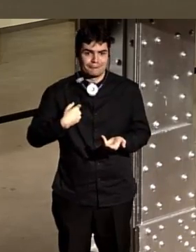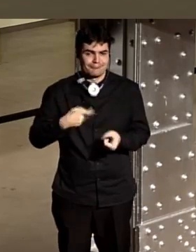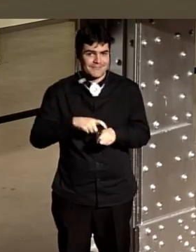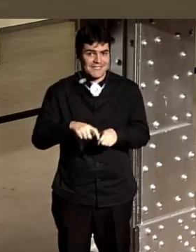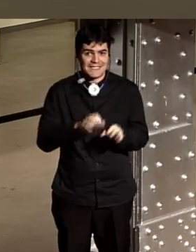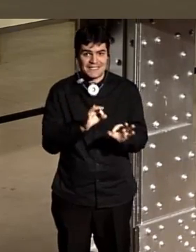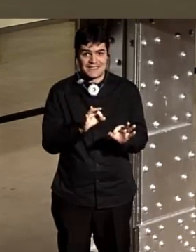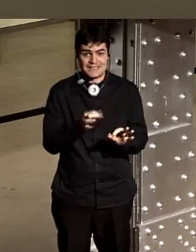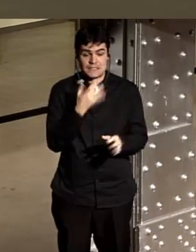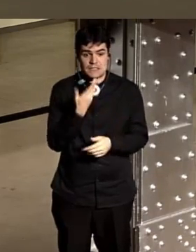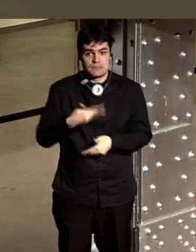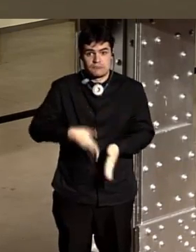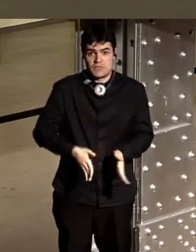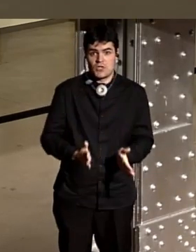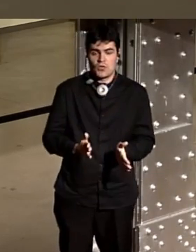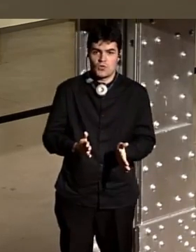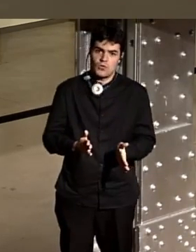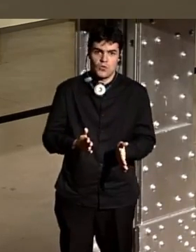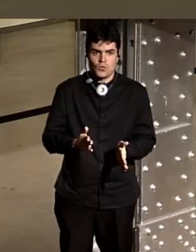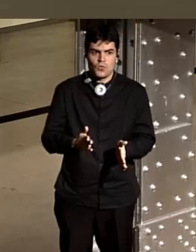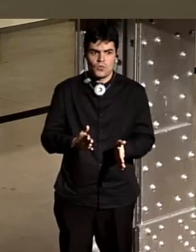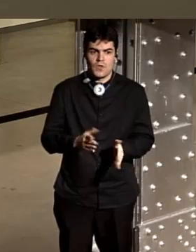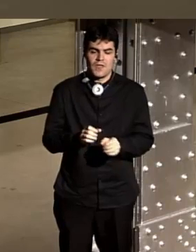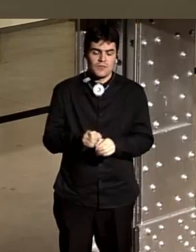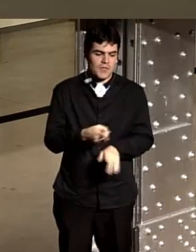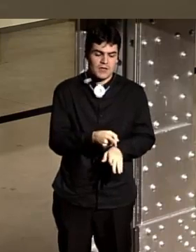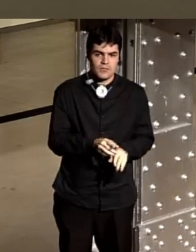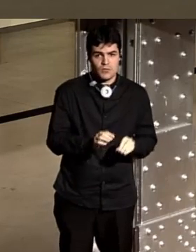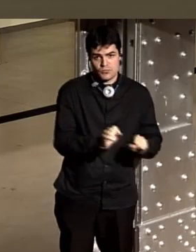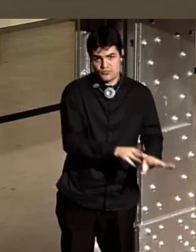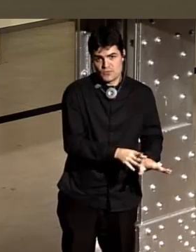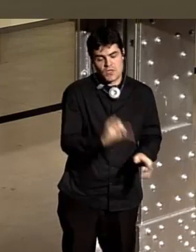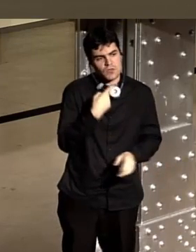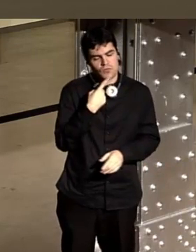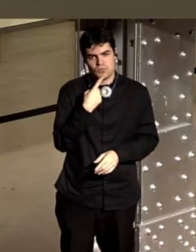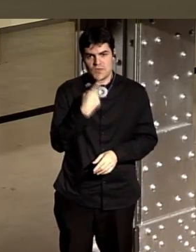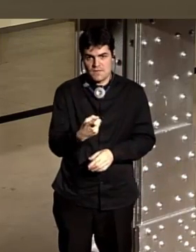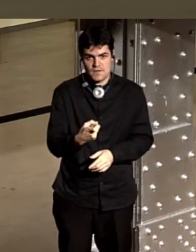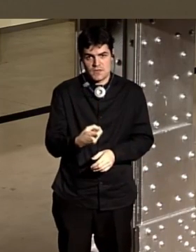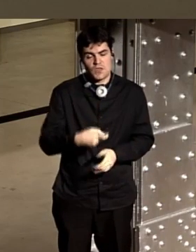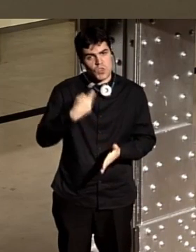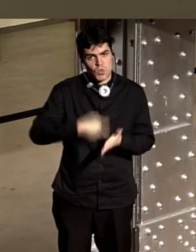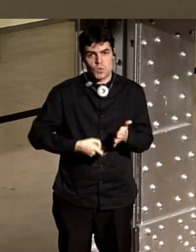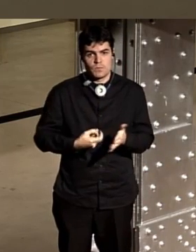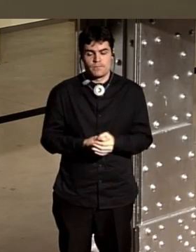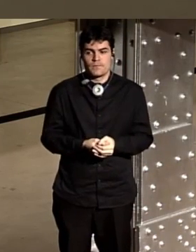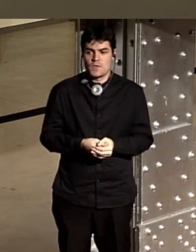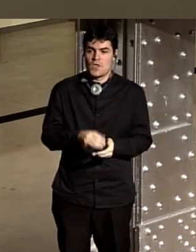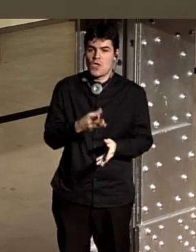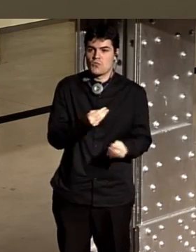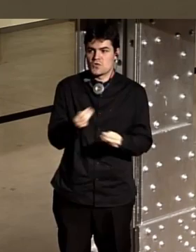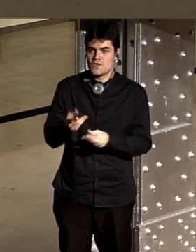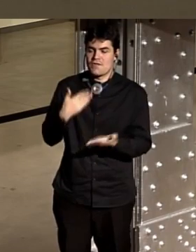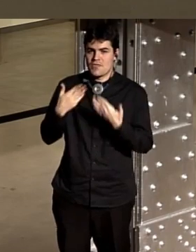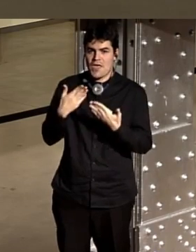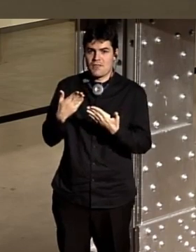tengo un hijo, que va a ser muy difícil dejarlo. Y de hecho es. Hablas mucho de tus exnovios y